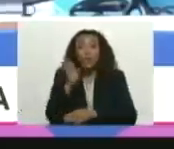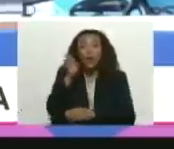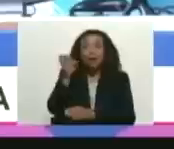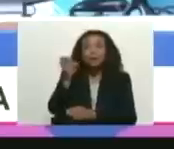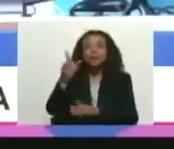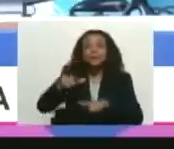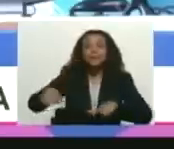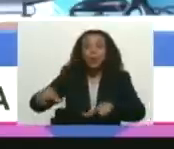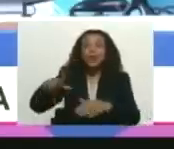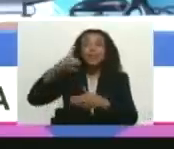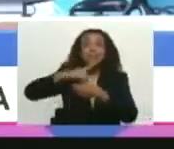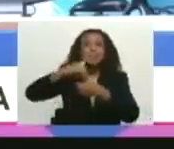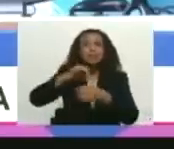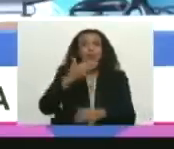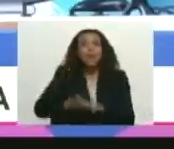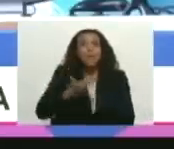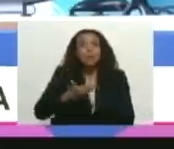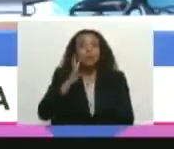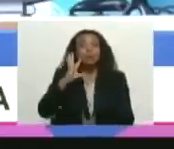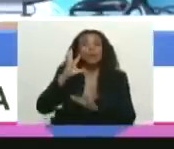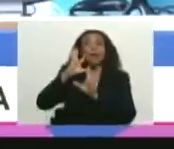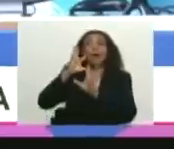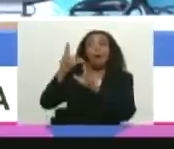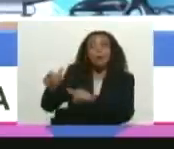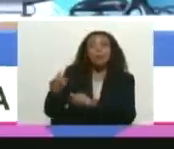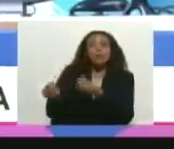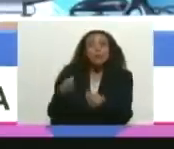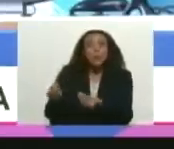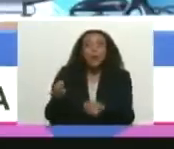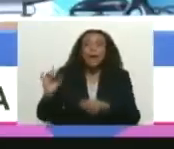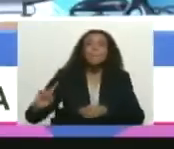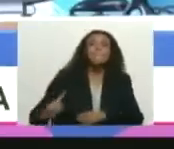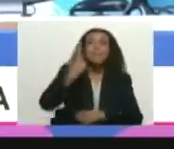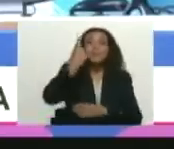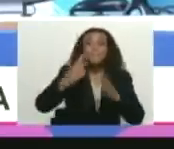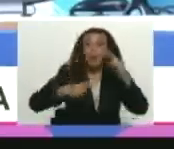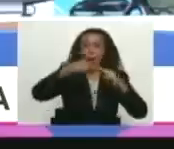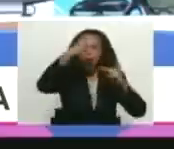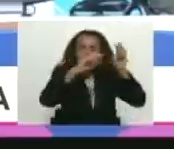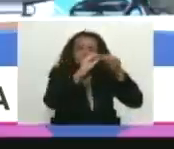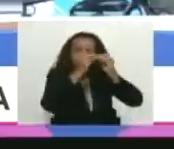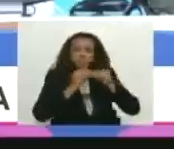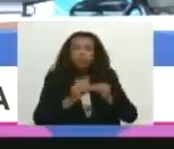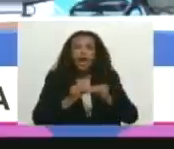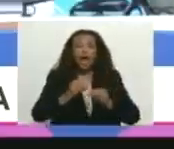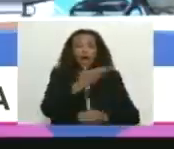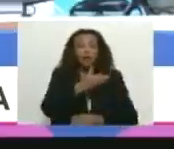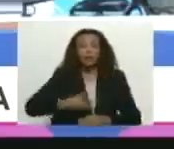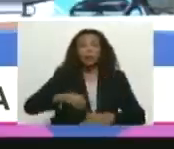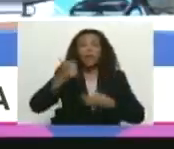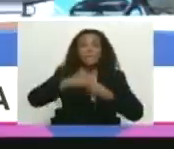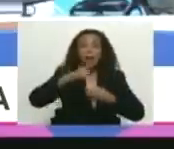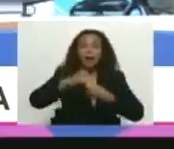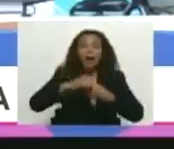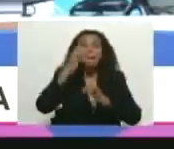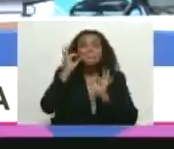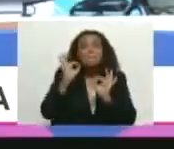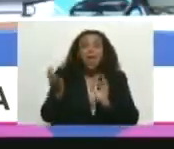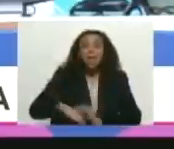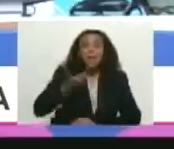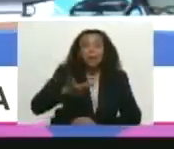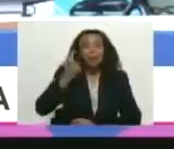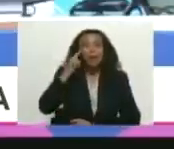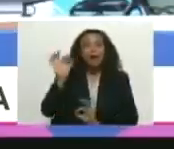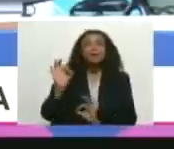Zulia. Dato importante que comentarle además es considerar la primera construcción eclesiástica de Maracaibo, así que vemos esa importancia que